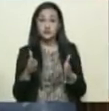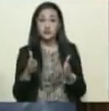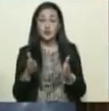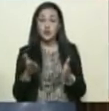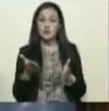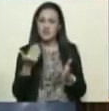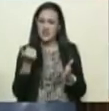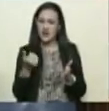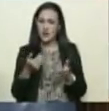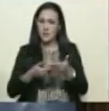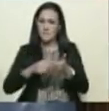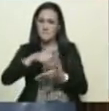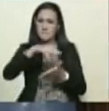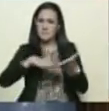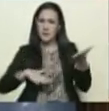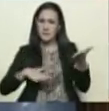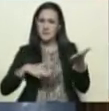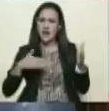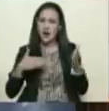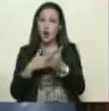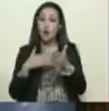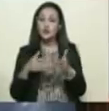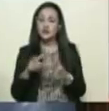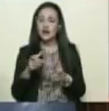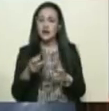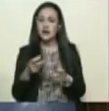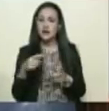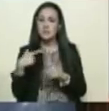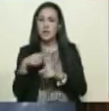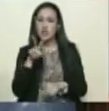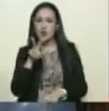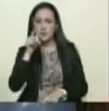medidas contra otros dos implicados